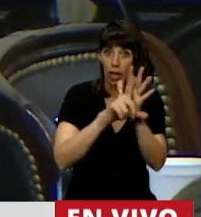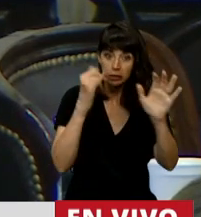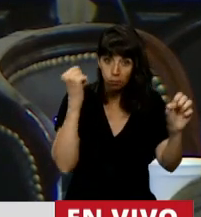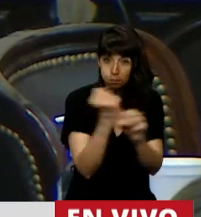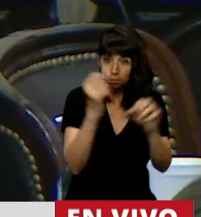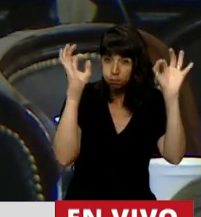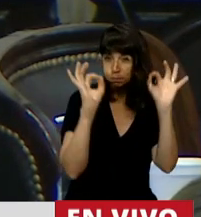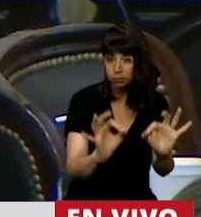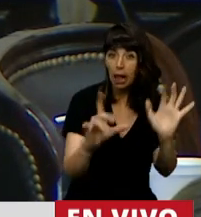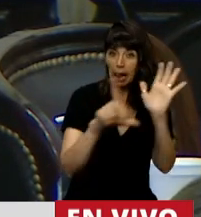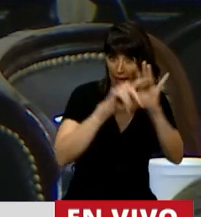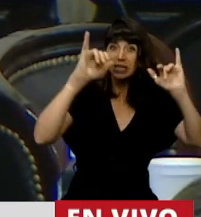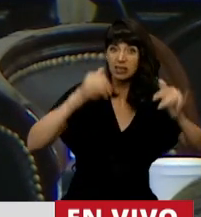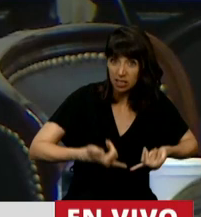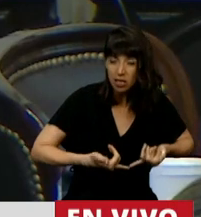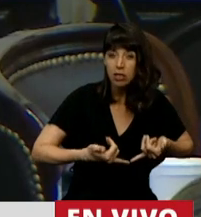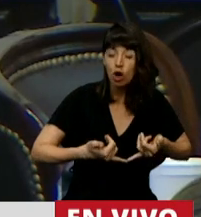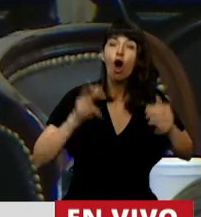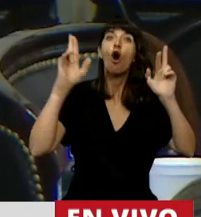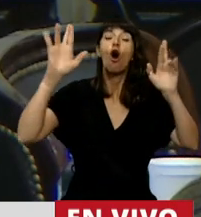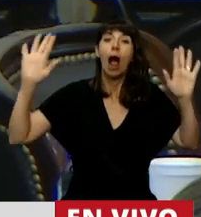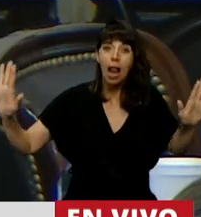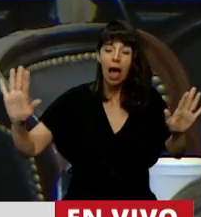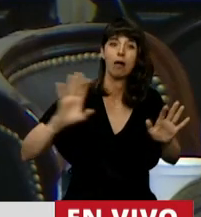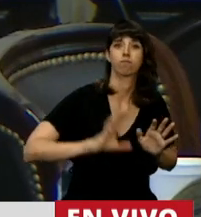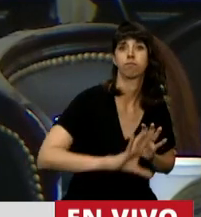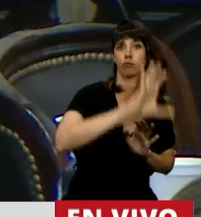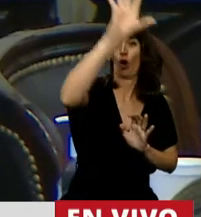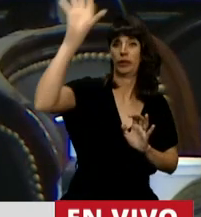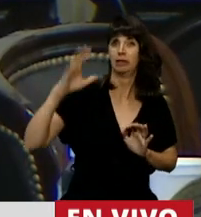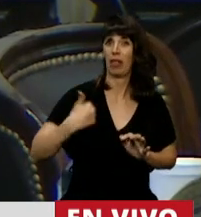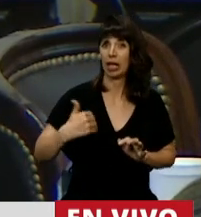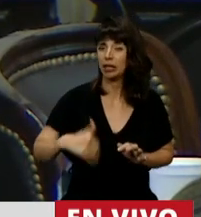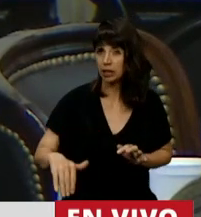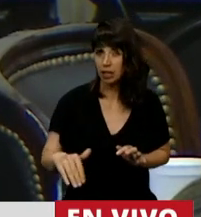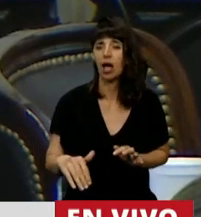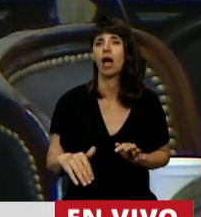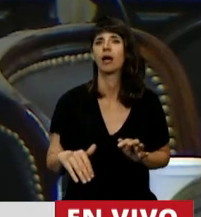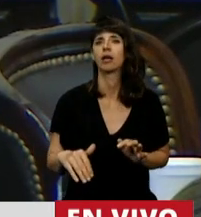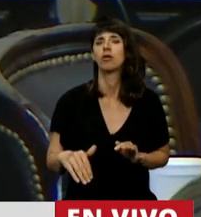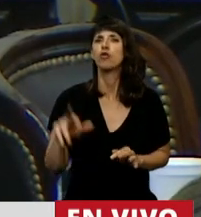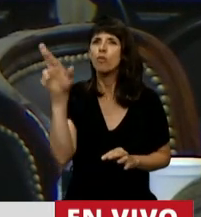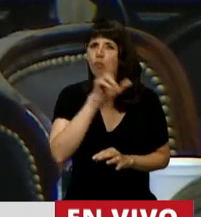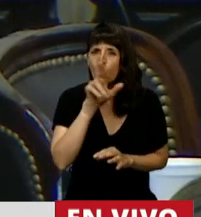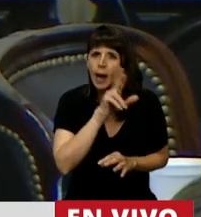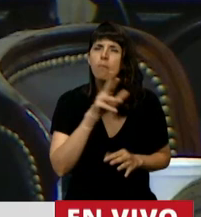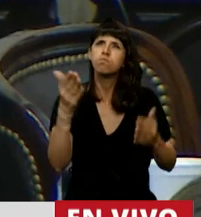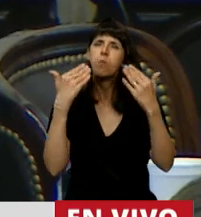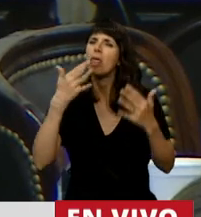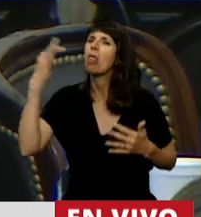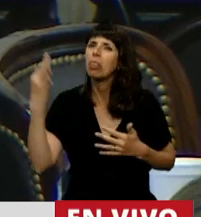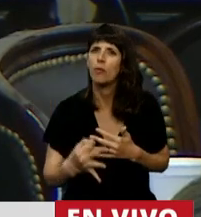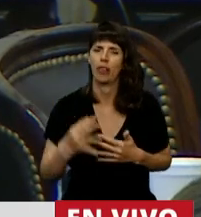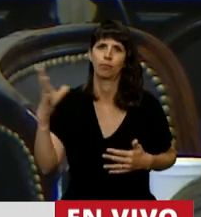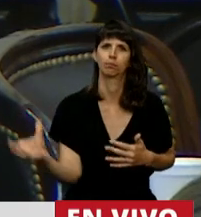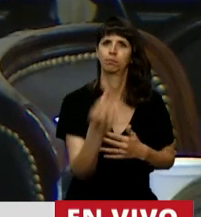si llega a ser ley, en cada punto de la Argentina las mujeres realmente puedan acceder al